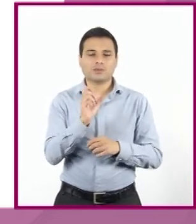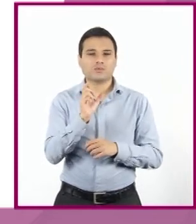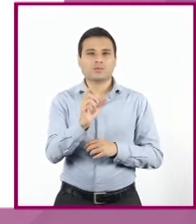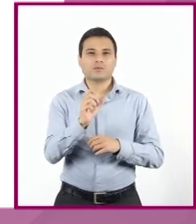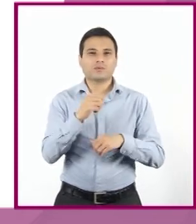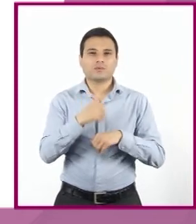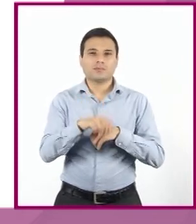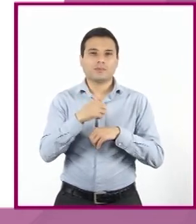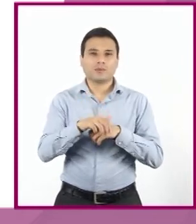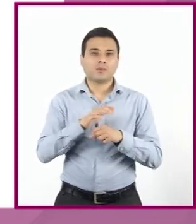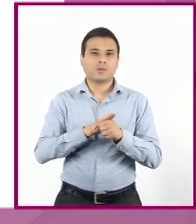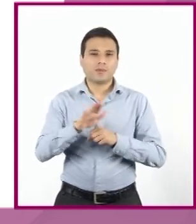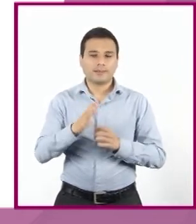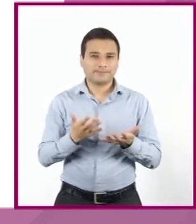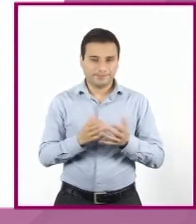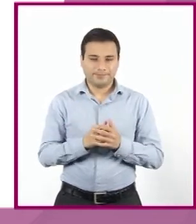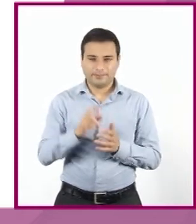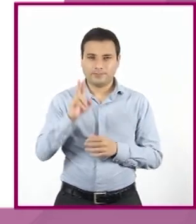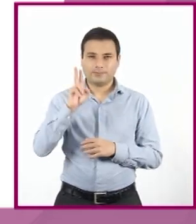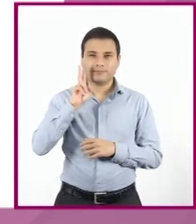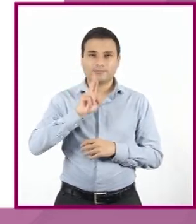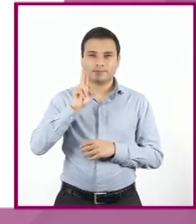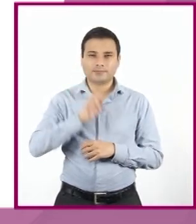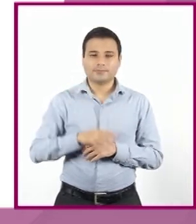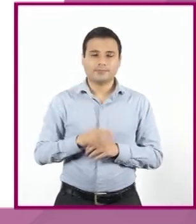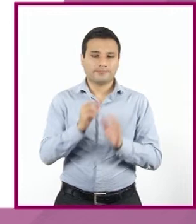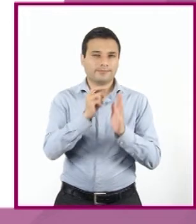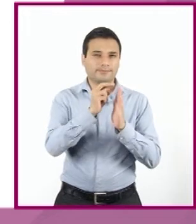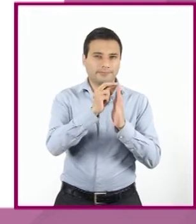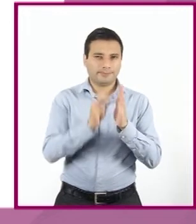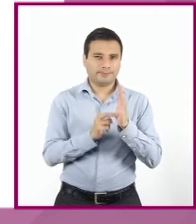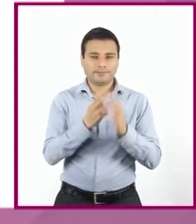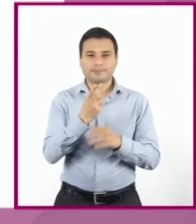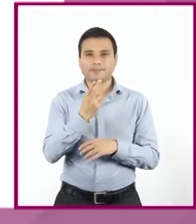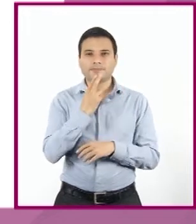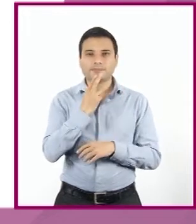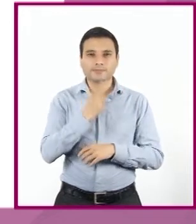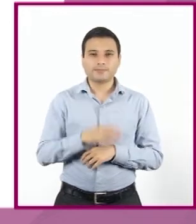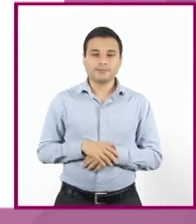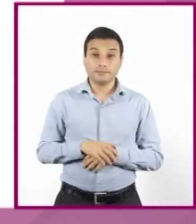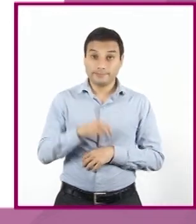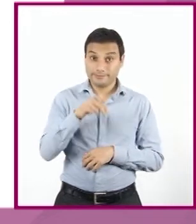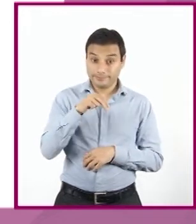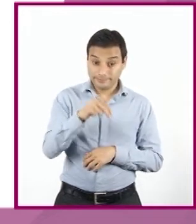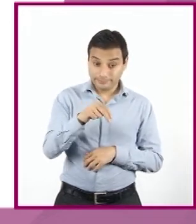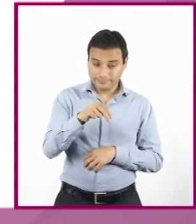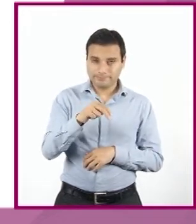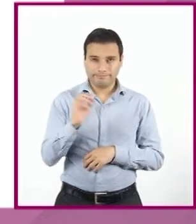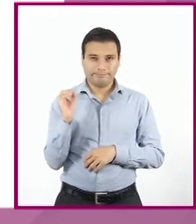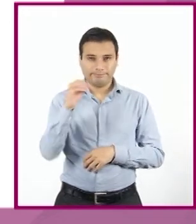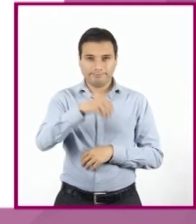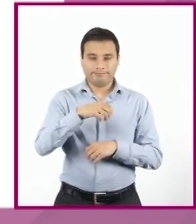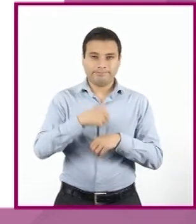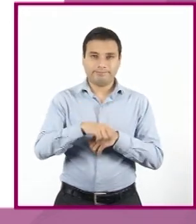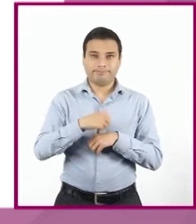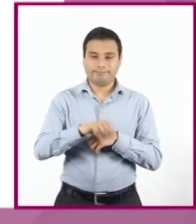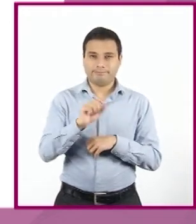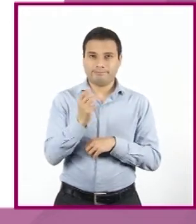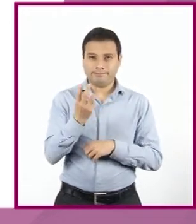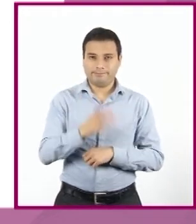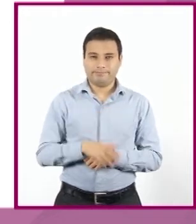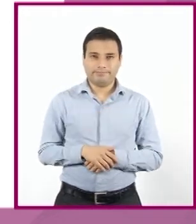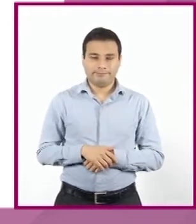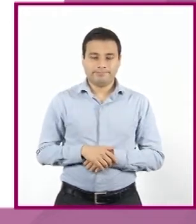23. Para ello, nos basamos en nuestra regla general. Sustituimos n por el número 23, que es